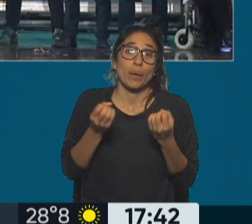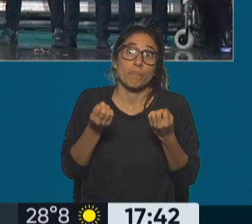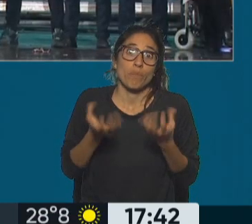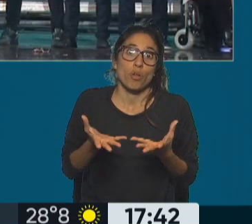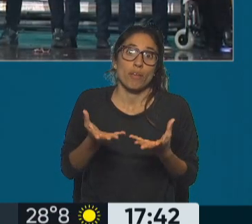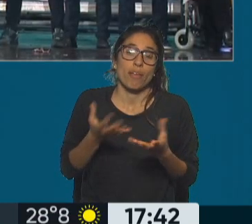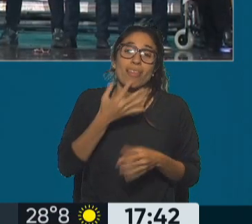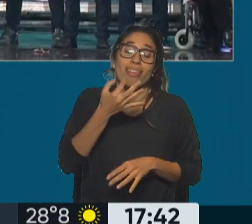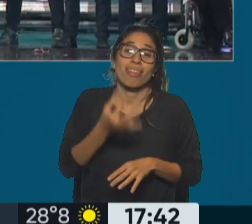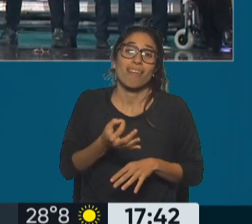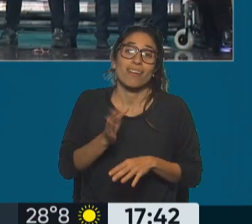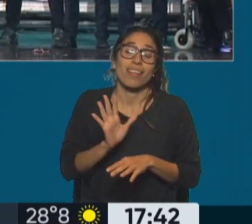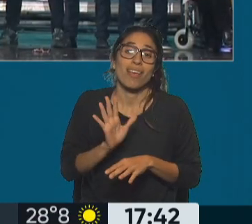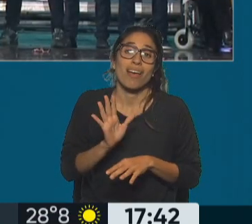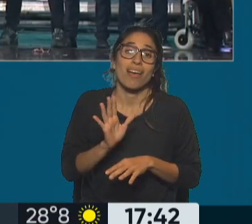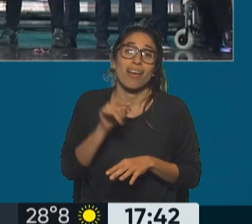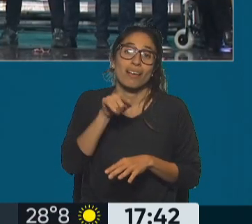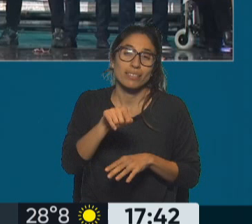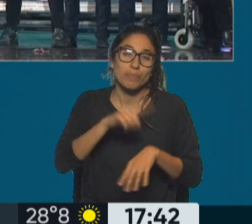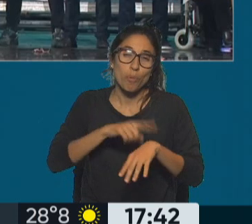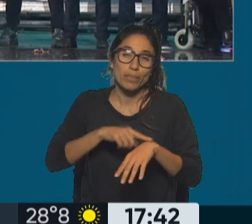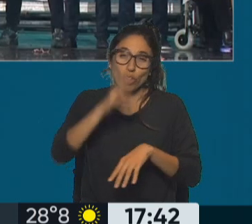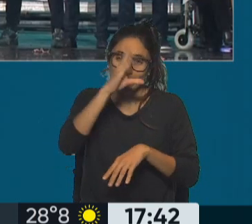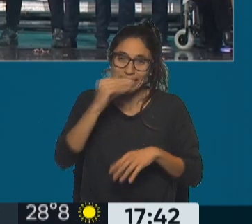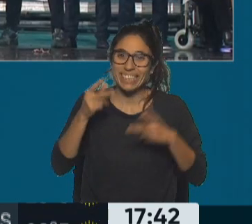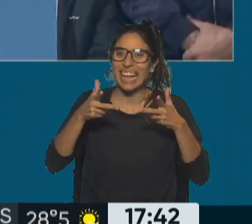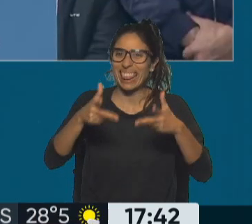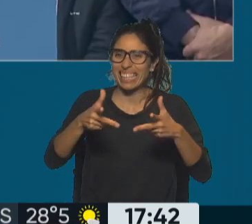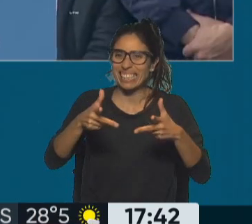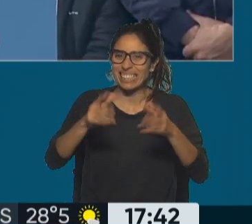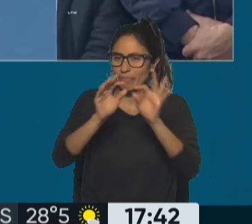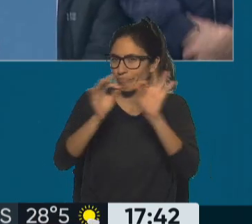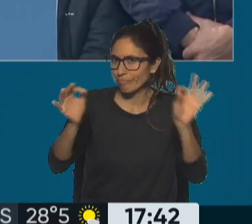el título para mí de ese pasaje es: nunca tuvimos